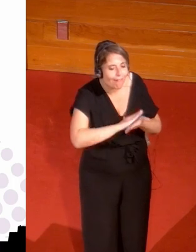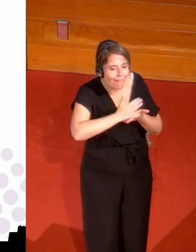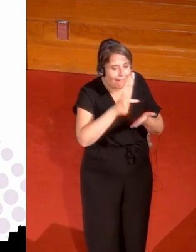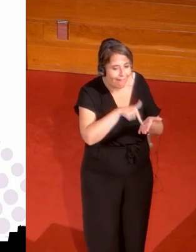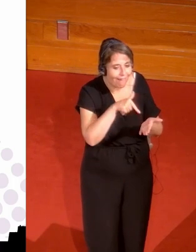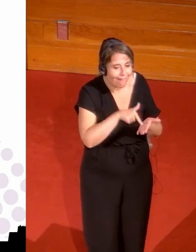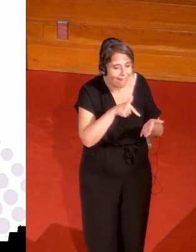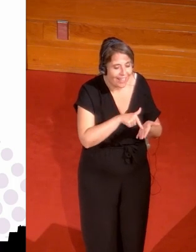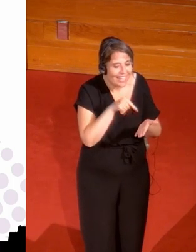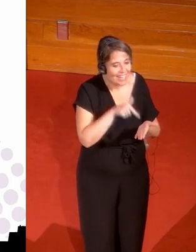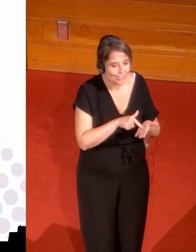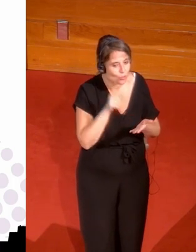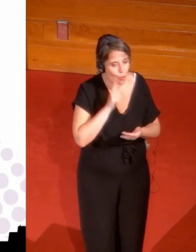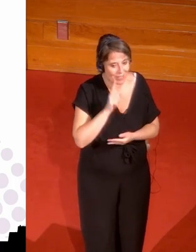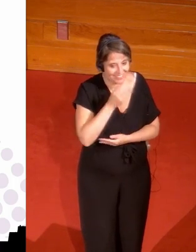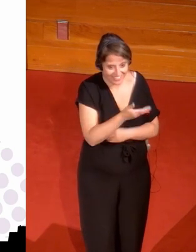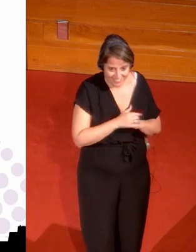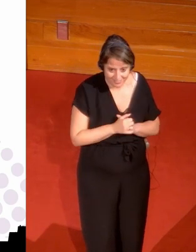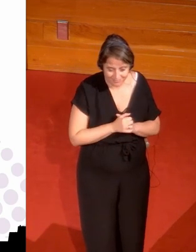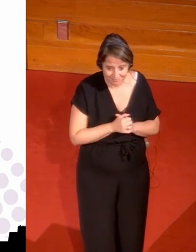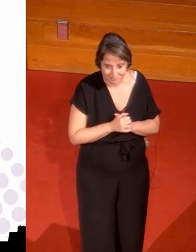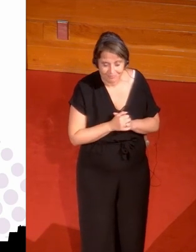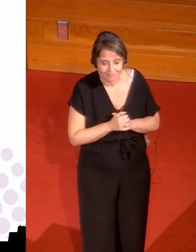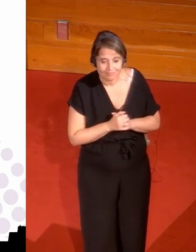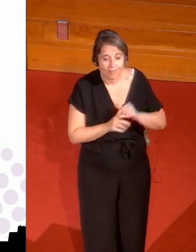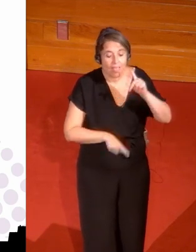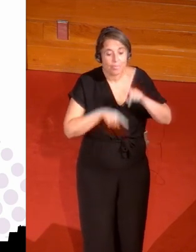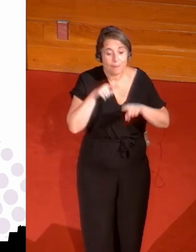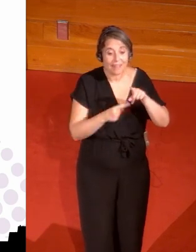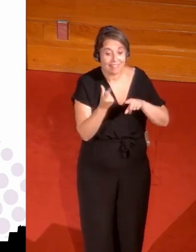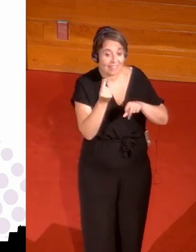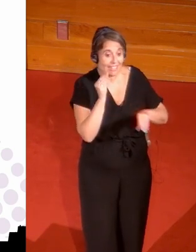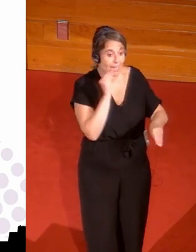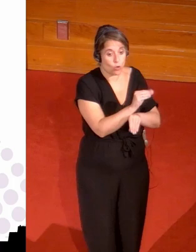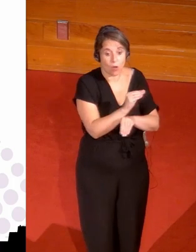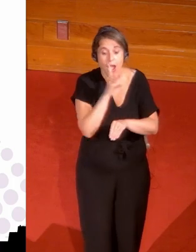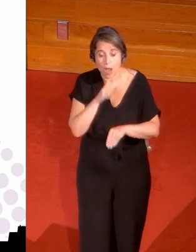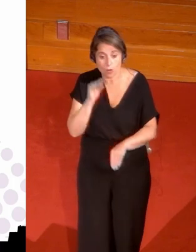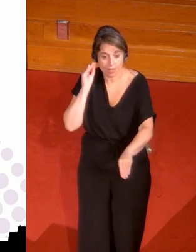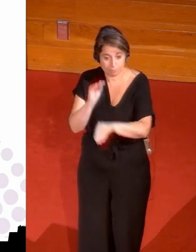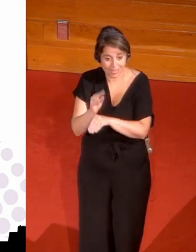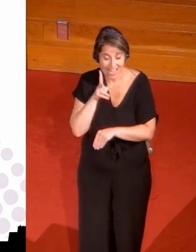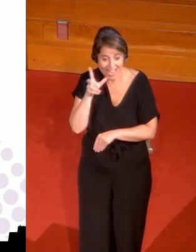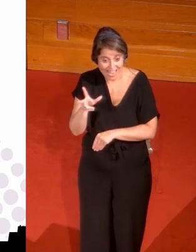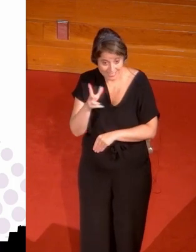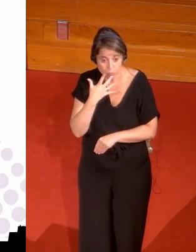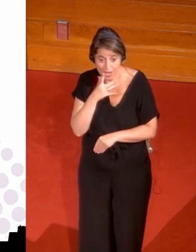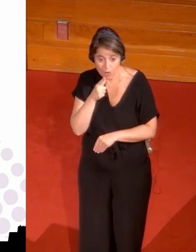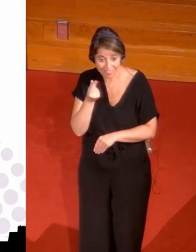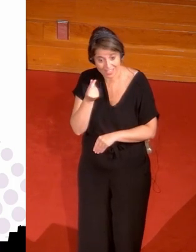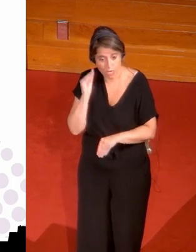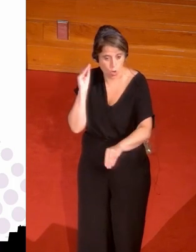bancaria ese dinero no miente Y entonces Bueno pues la financiación al partido demócrata a la candidatura de